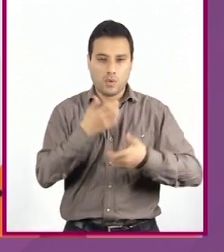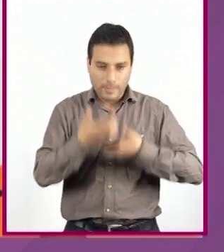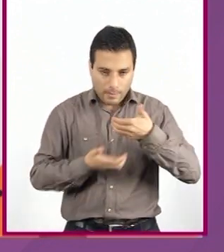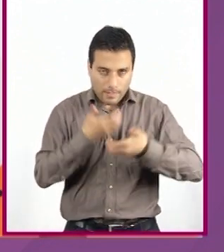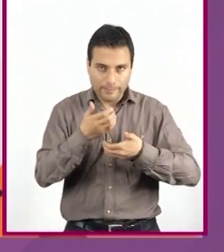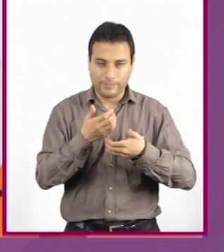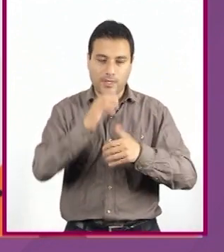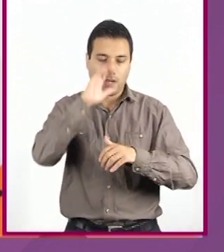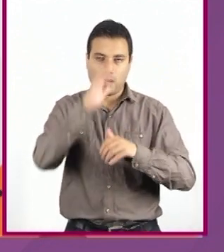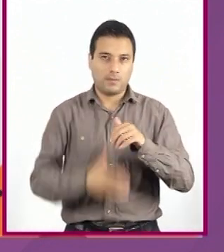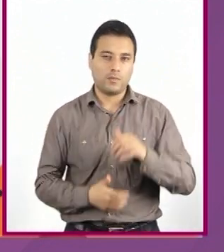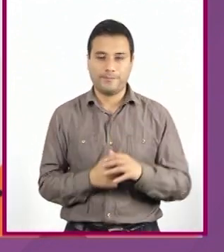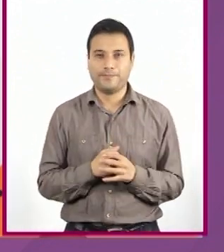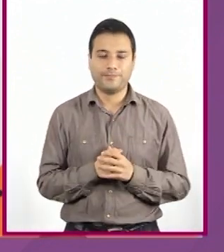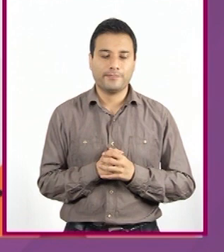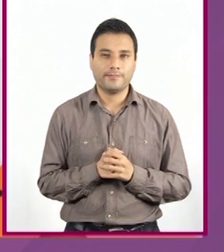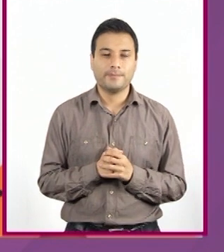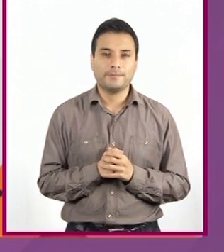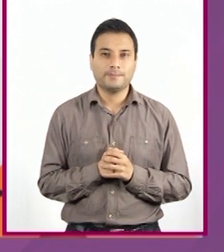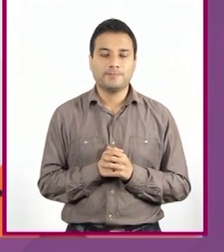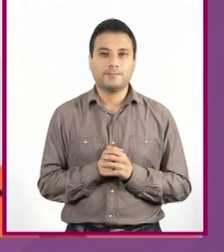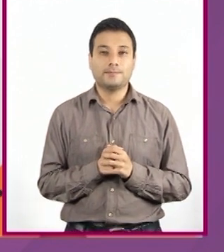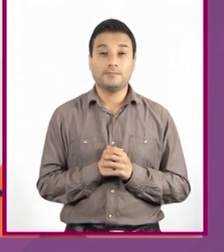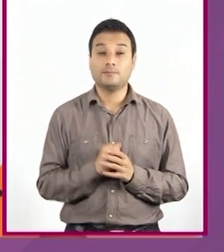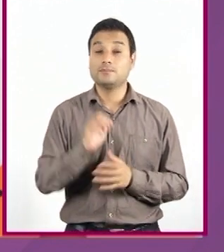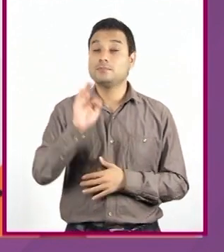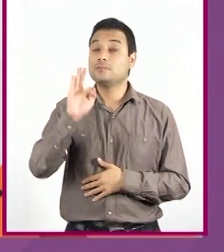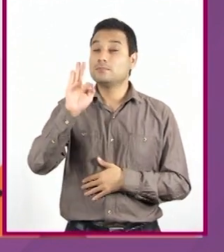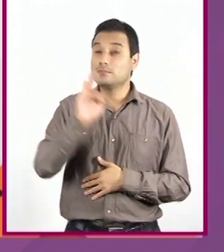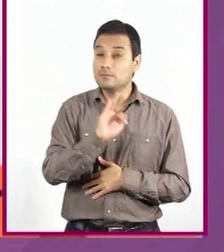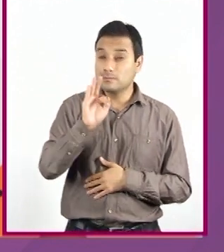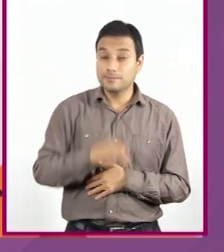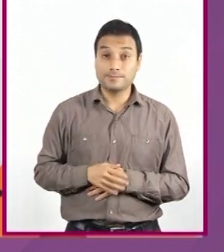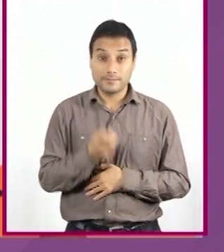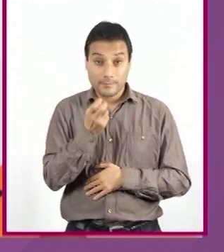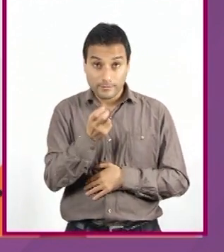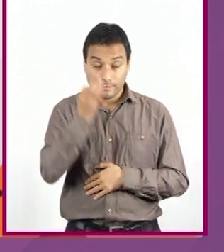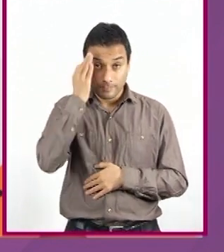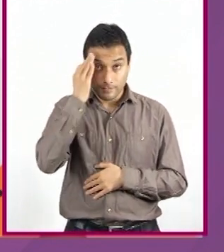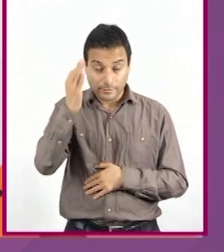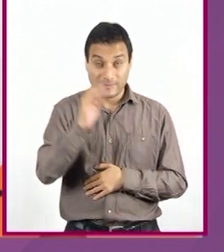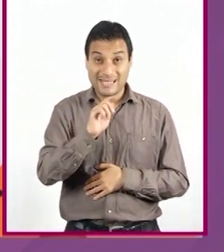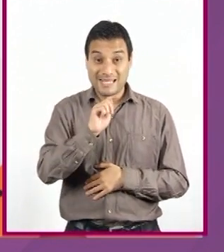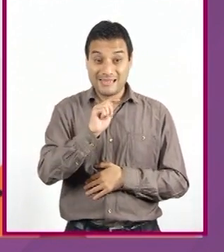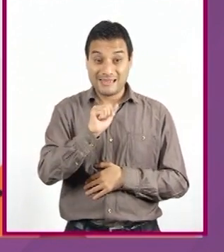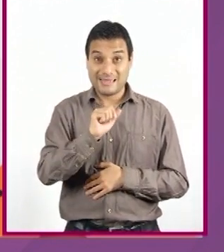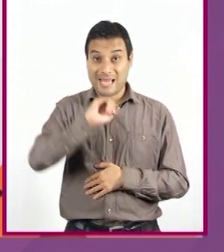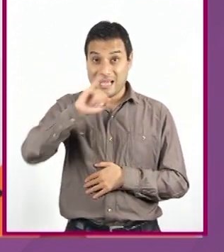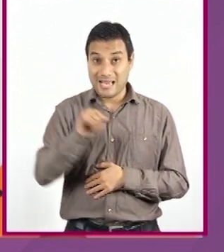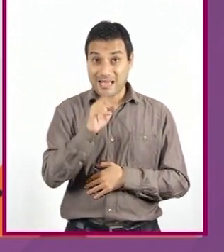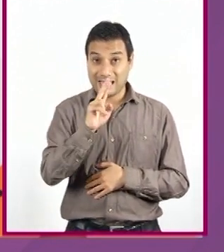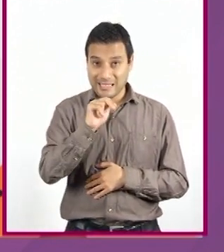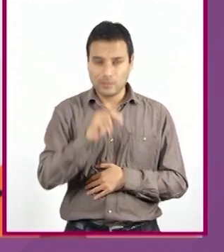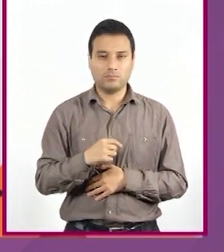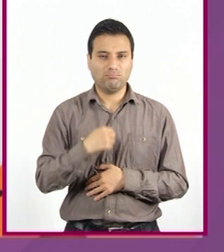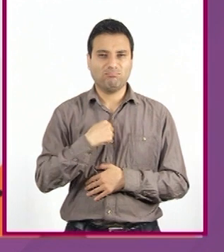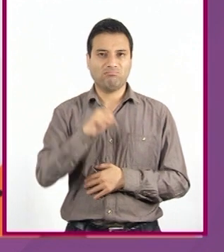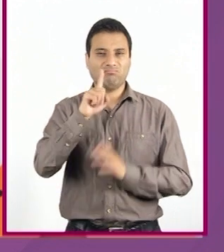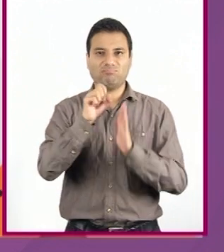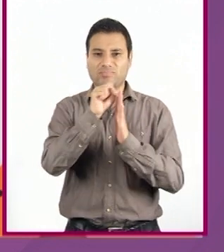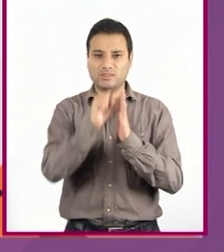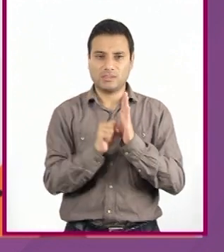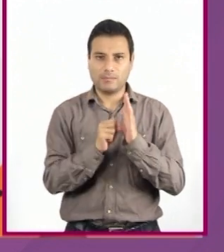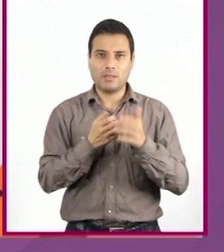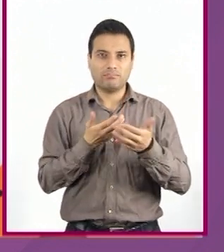Golfo. Es probable que en ese entonces el Tajín tomara el control del sistema de distribución